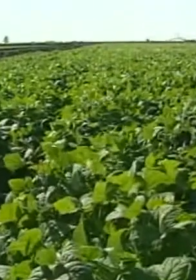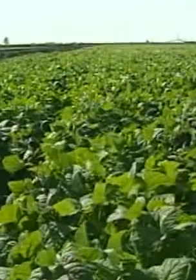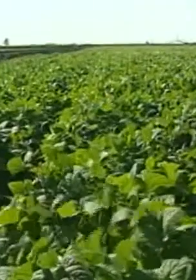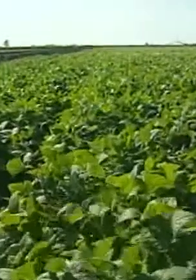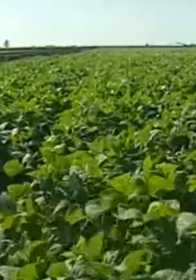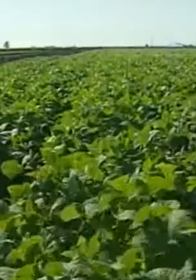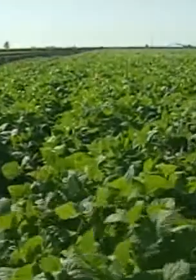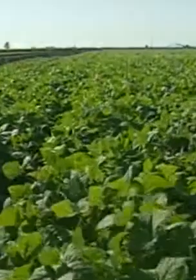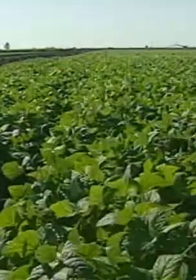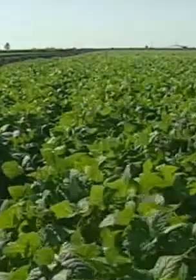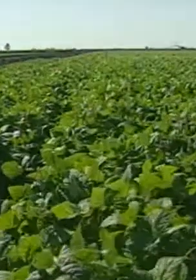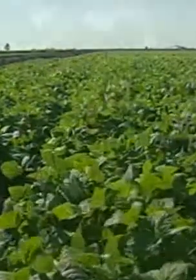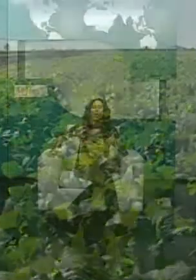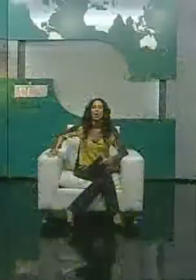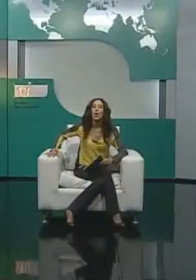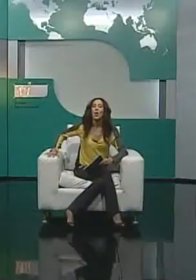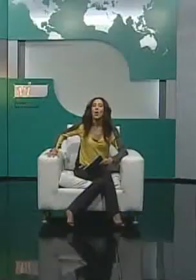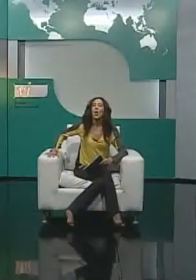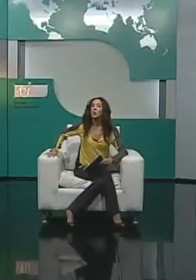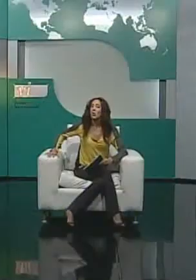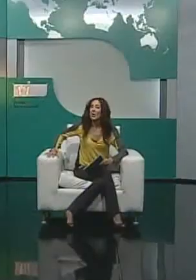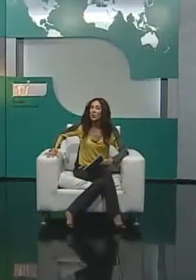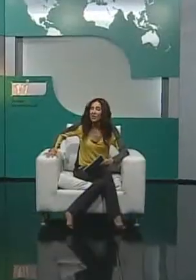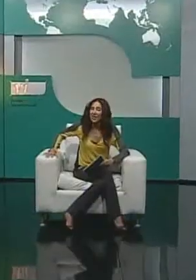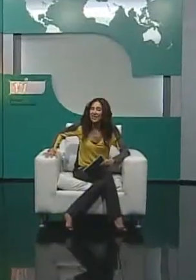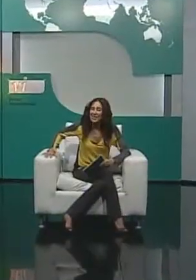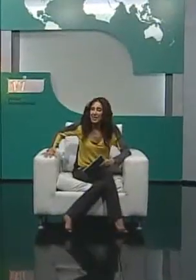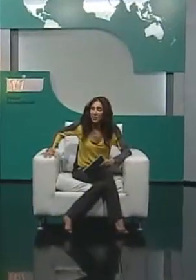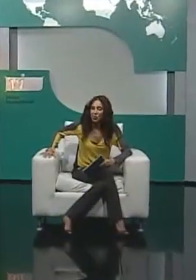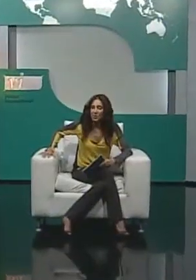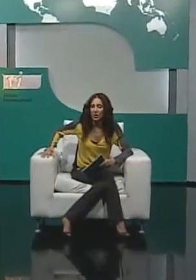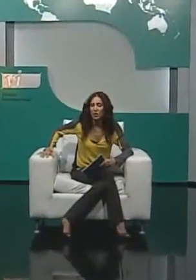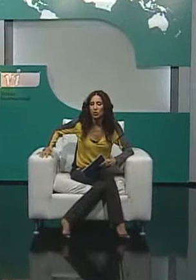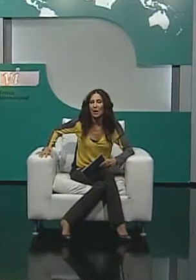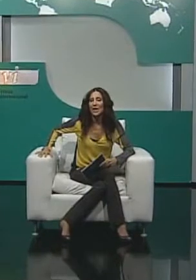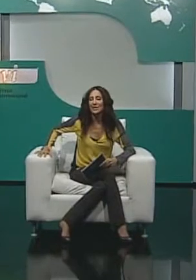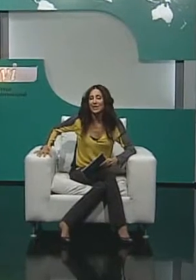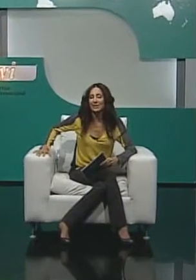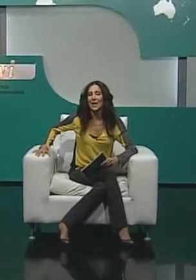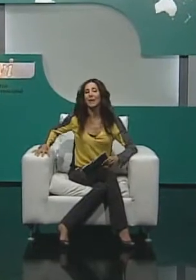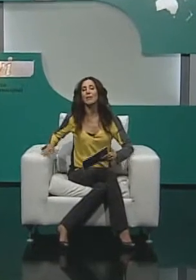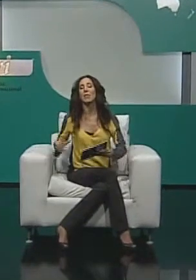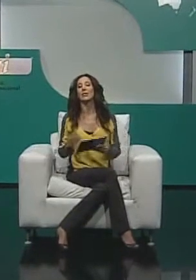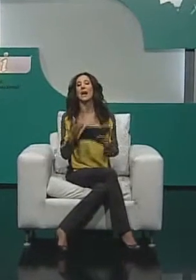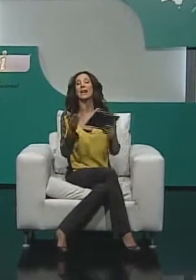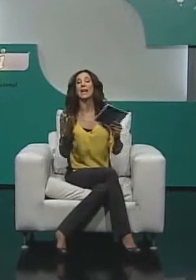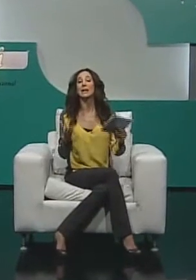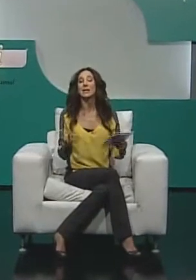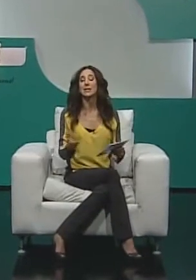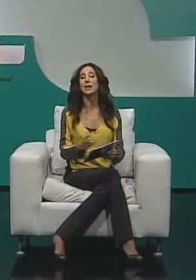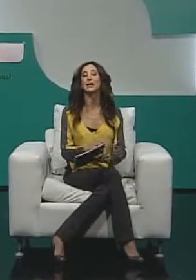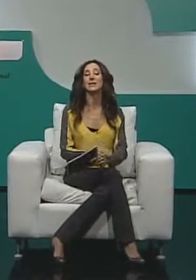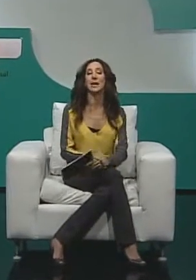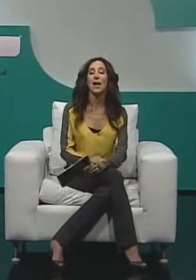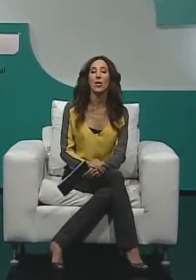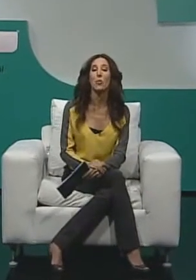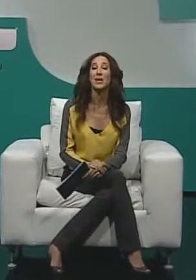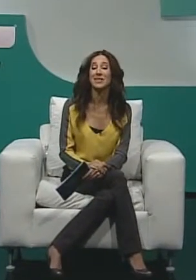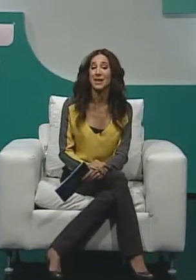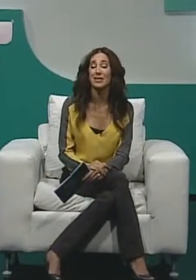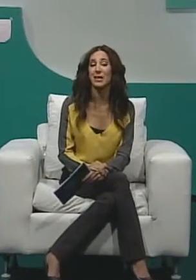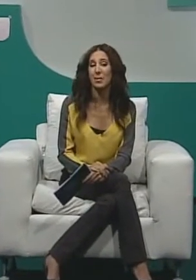grandes motores de la economía. Otro de los grandes retos internacionales que tendrá que enfrentar el recién